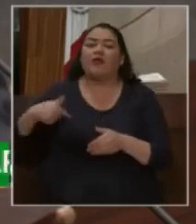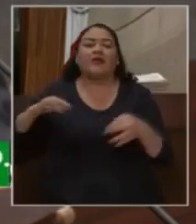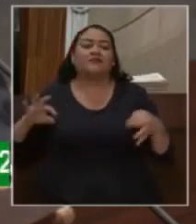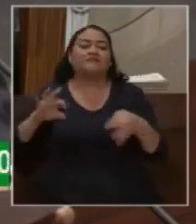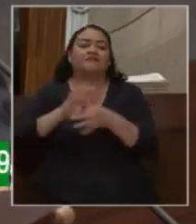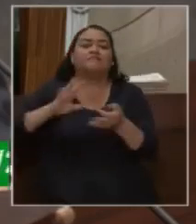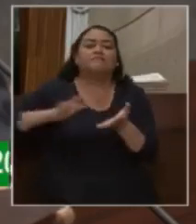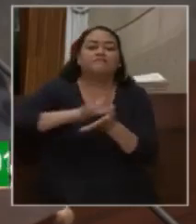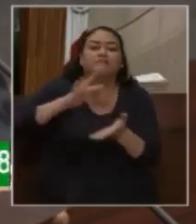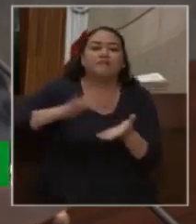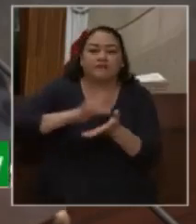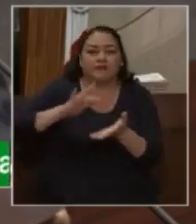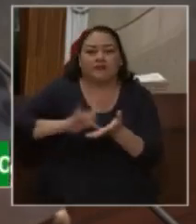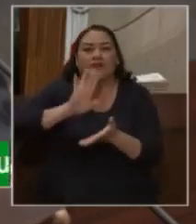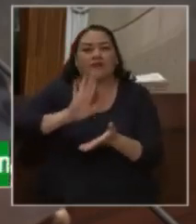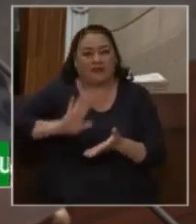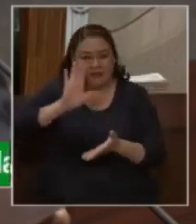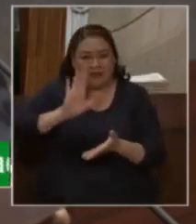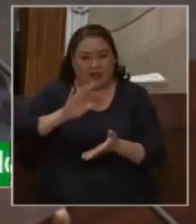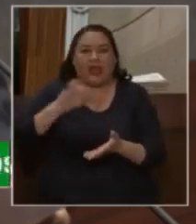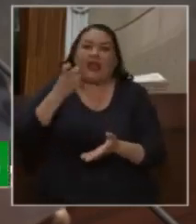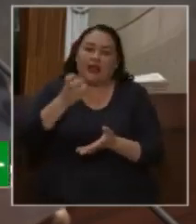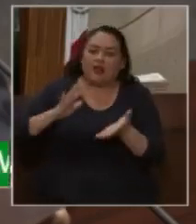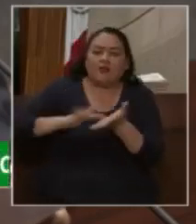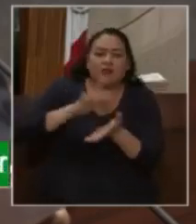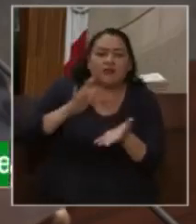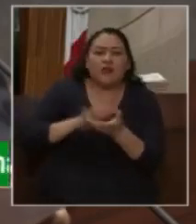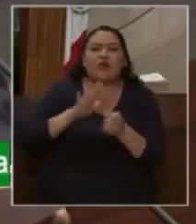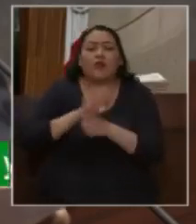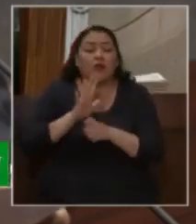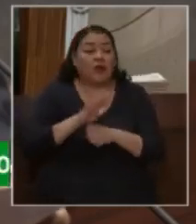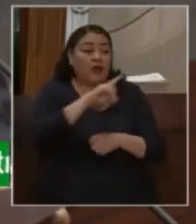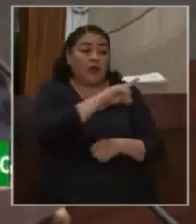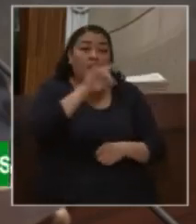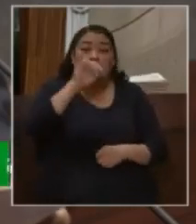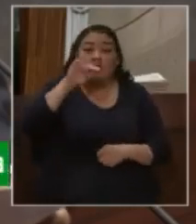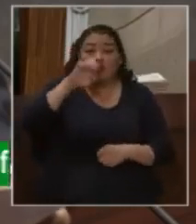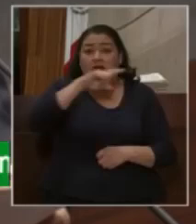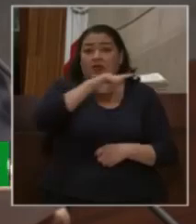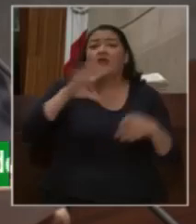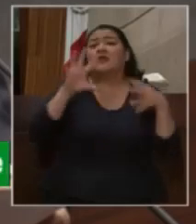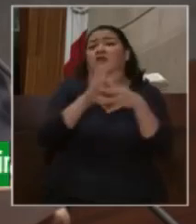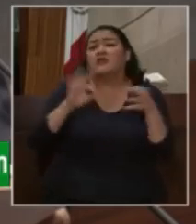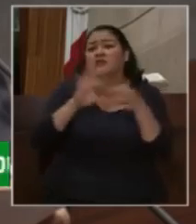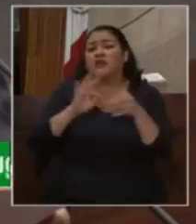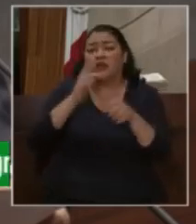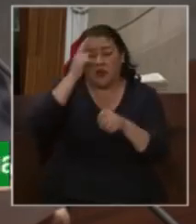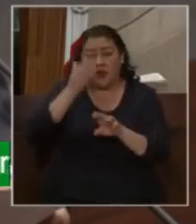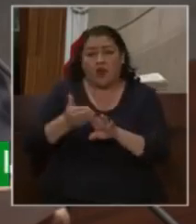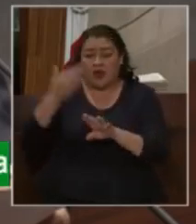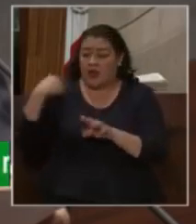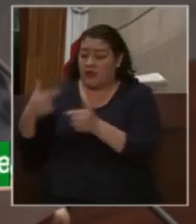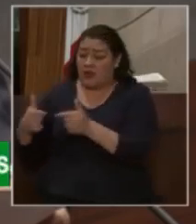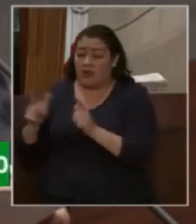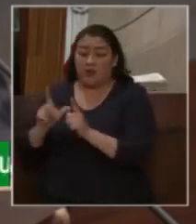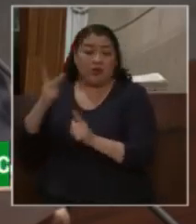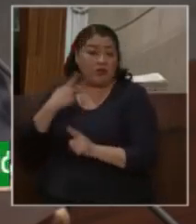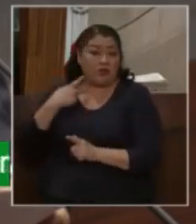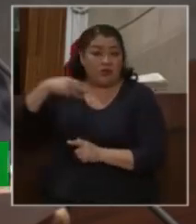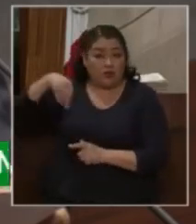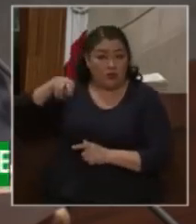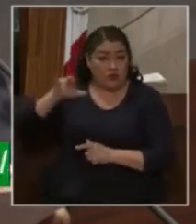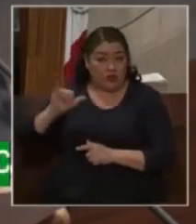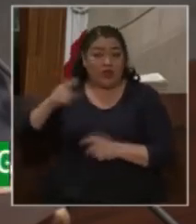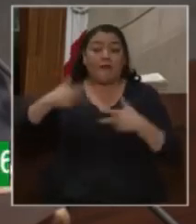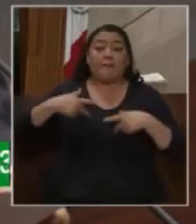o lo que es lo mismo, un vínculo material. El vínculo que señala la autoridad responsable está motivado por la relación que existe entre el partido político Morena